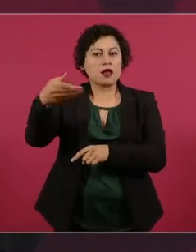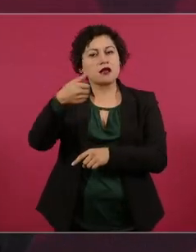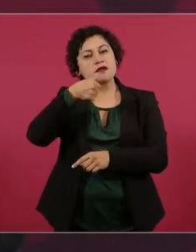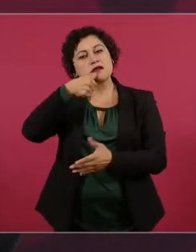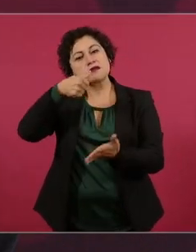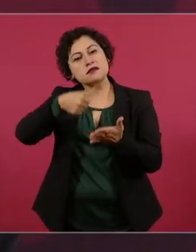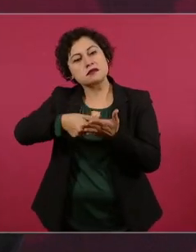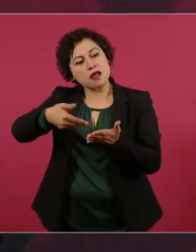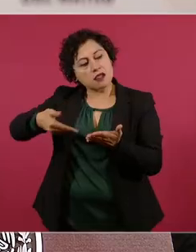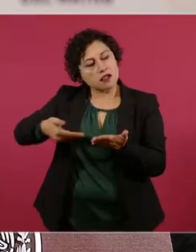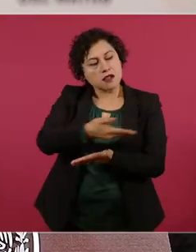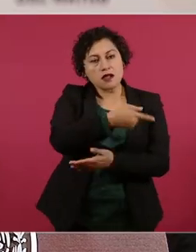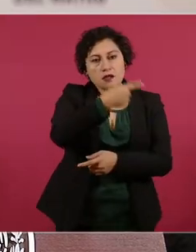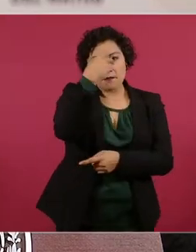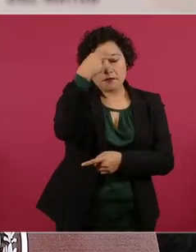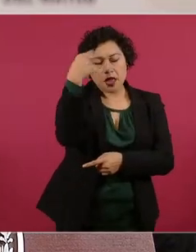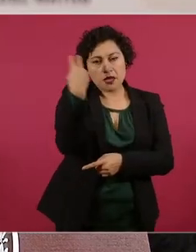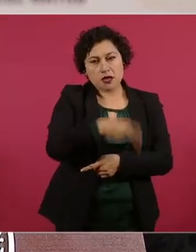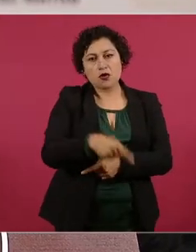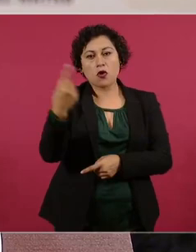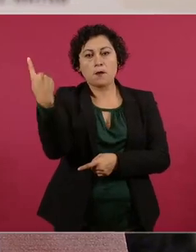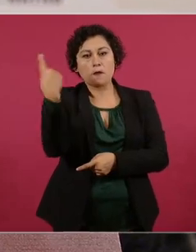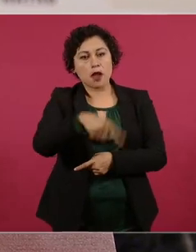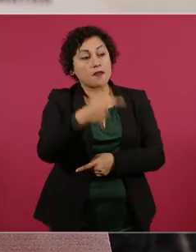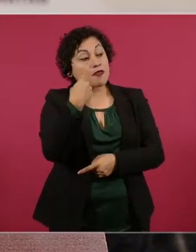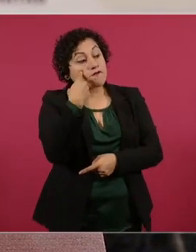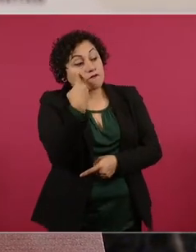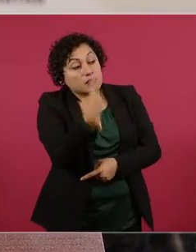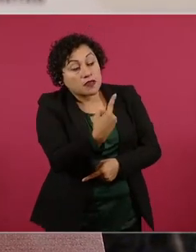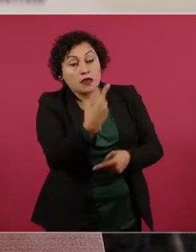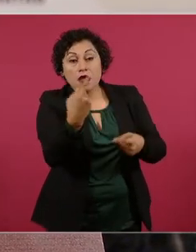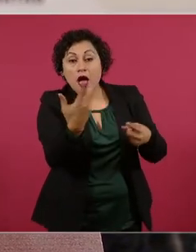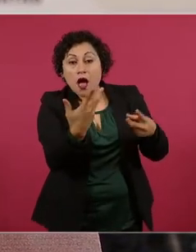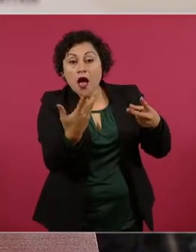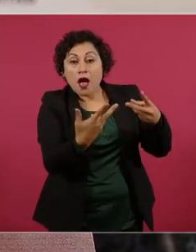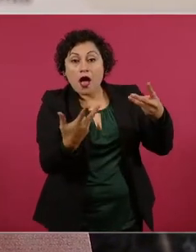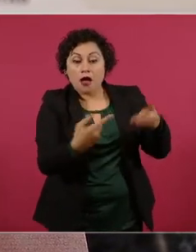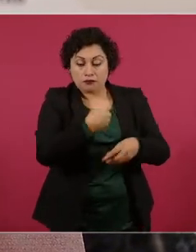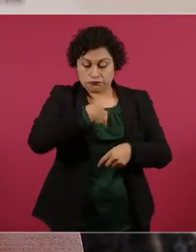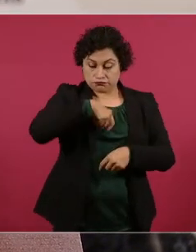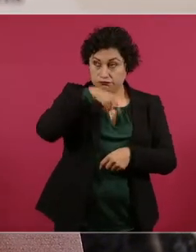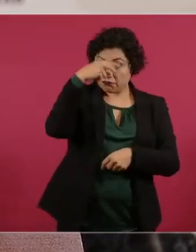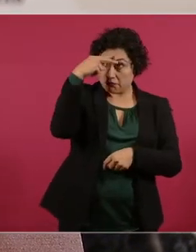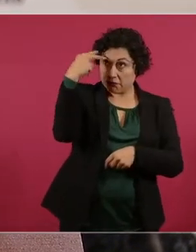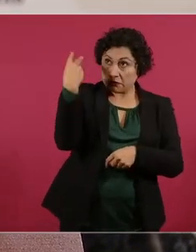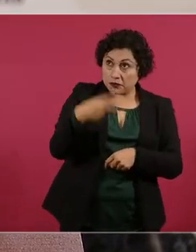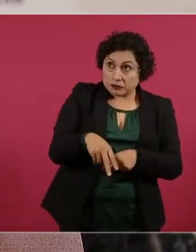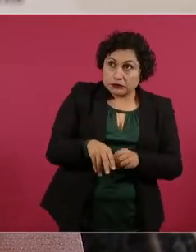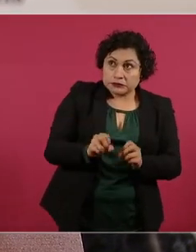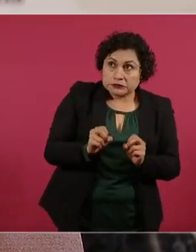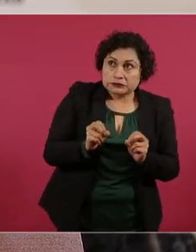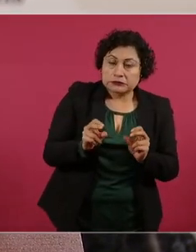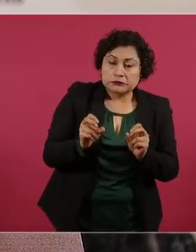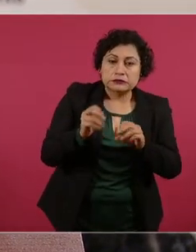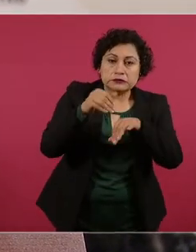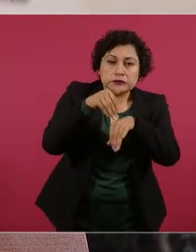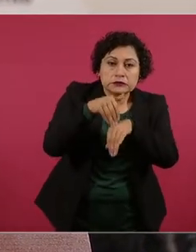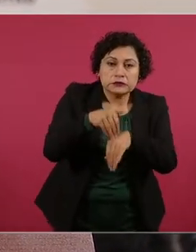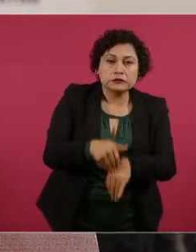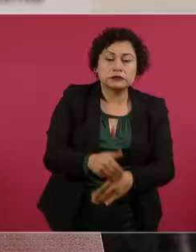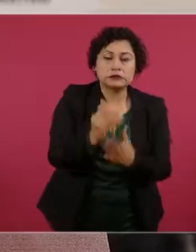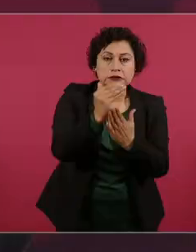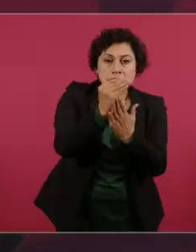qué teníamos que hacer, al grado que nos impusieron la agenda de las llamadas